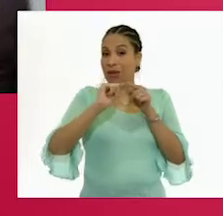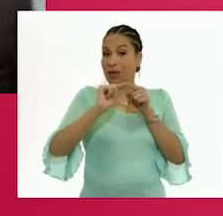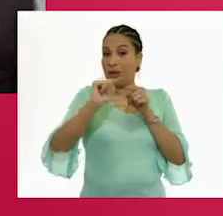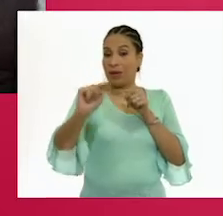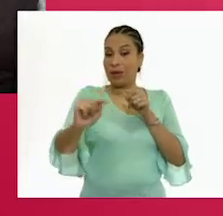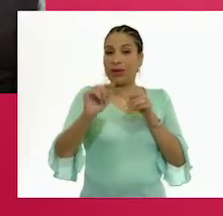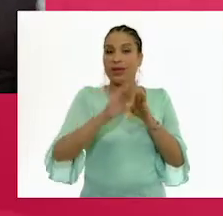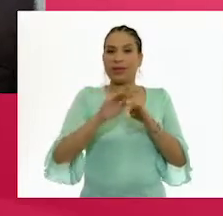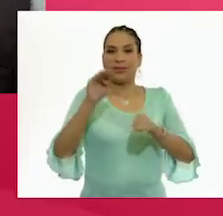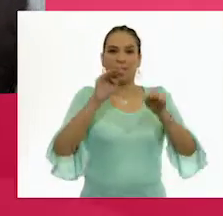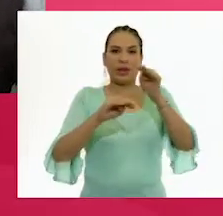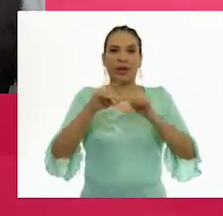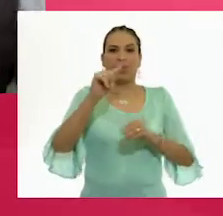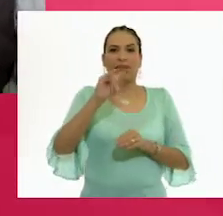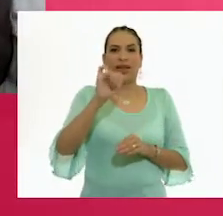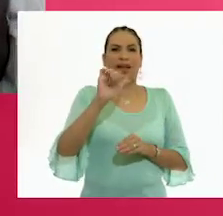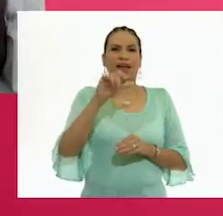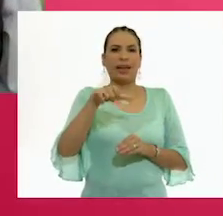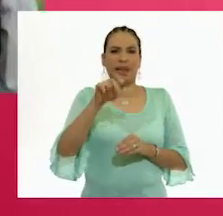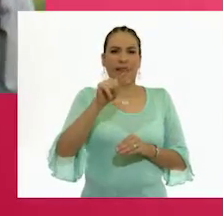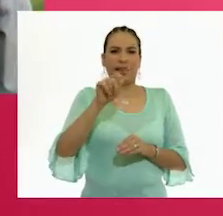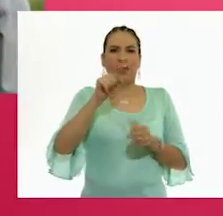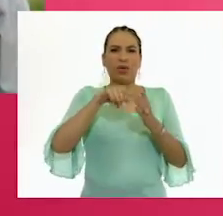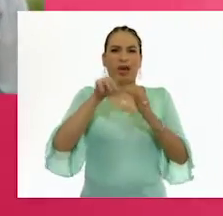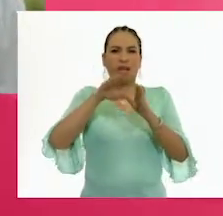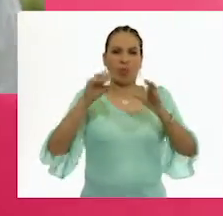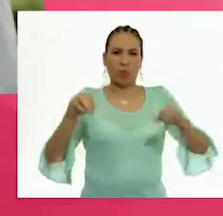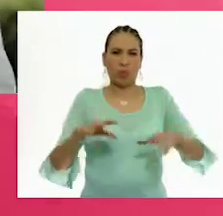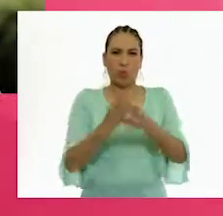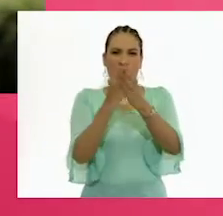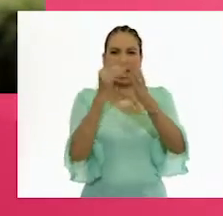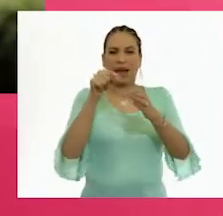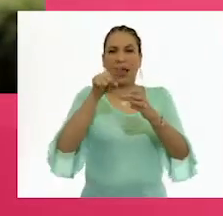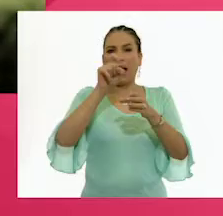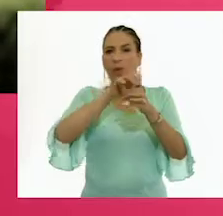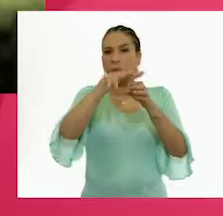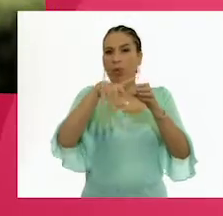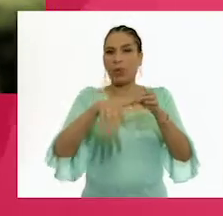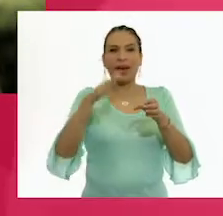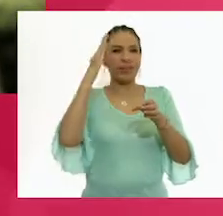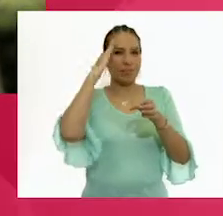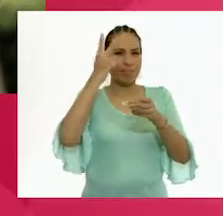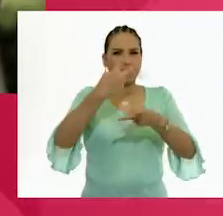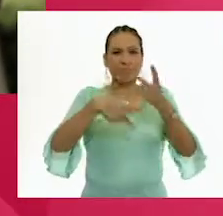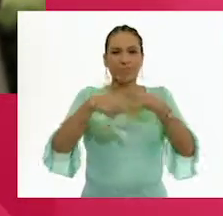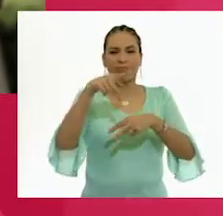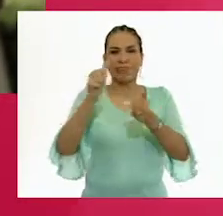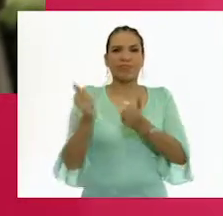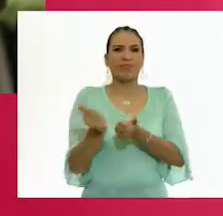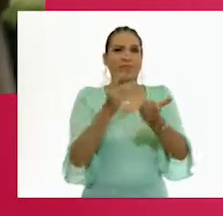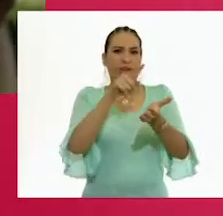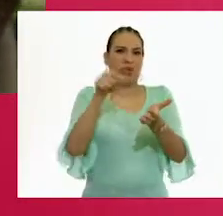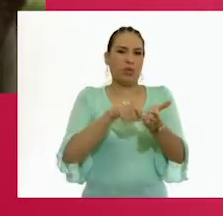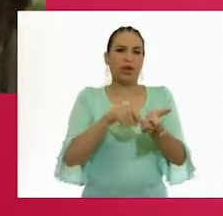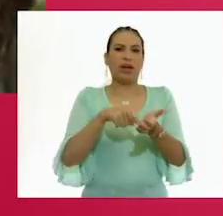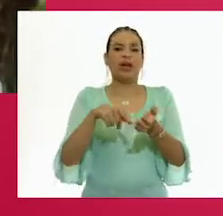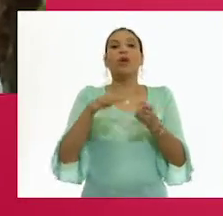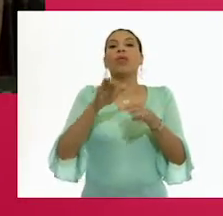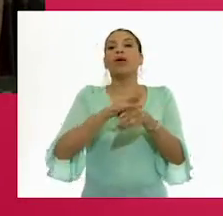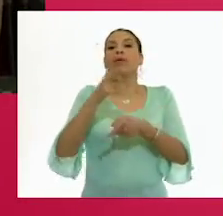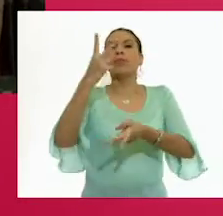ladera del Cerro Tecajete, que fue un volcán, hay un manantial, y del manantial tenían que llevarlo allá. Entonces vino